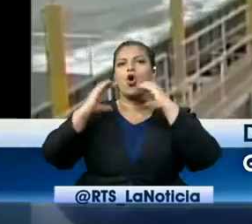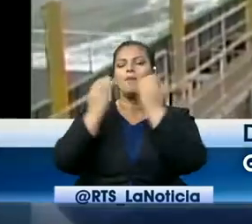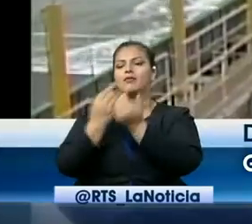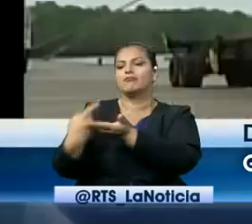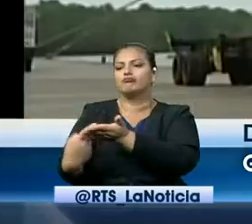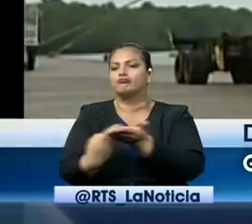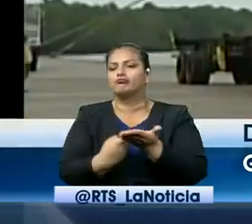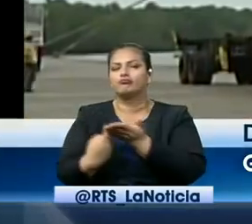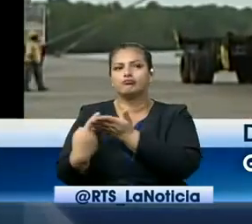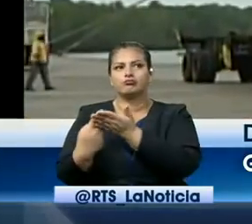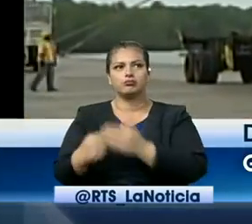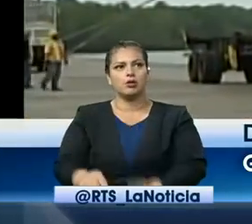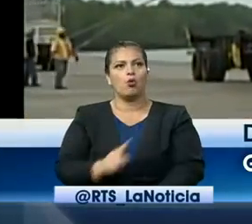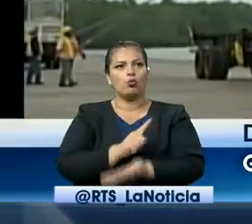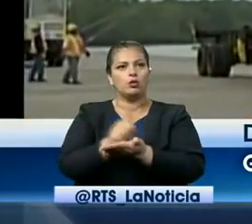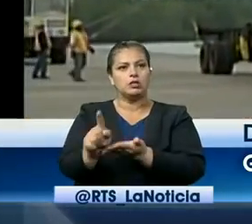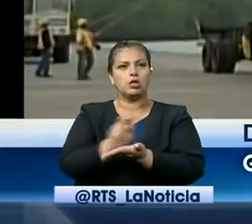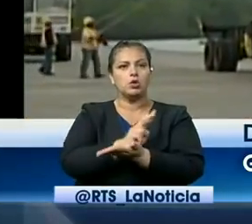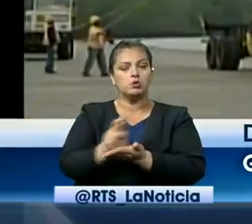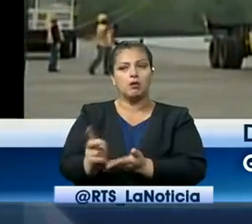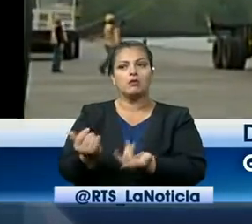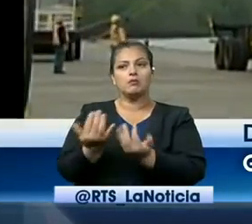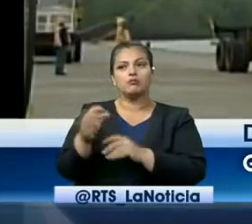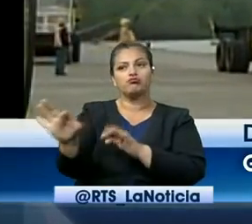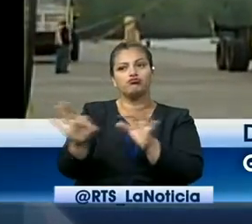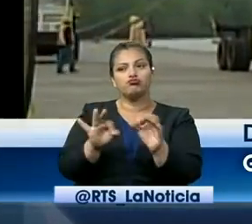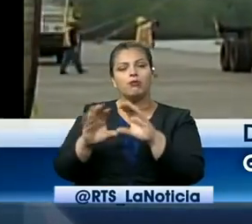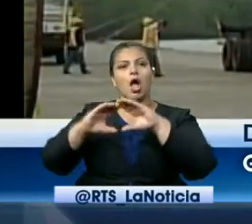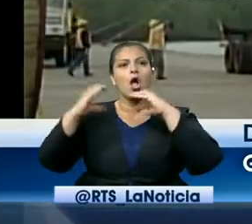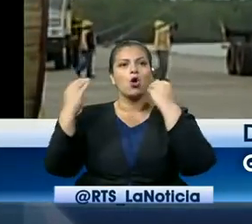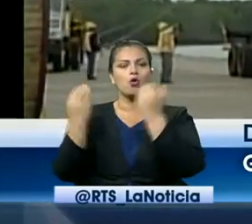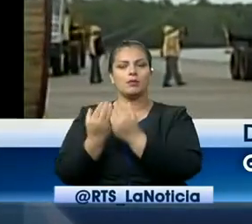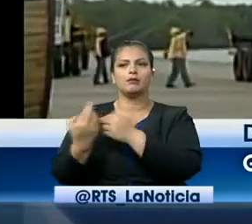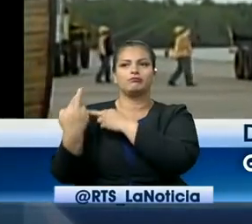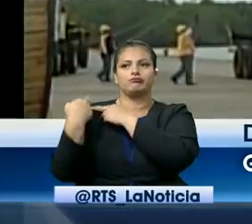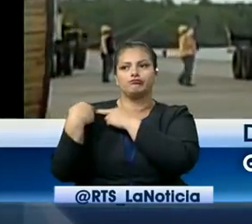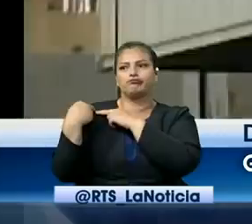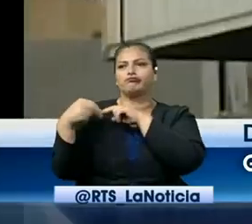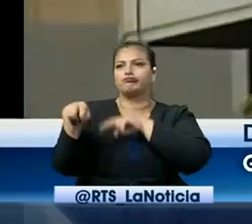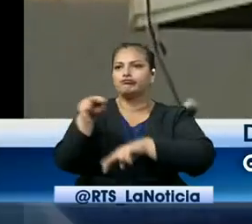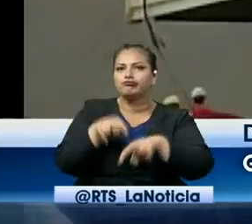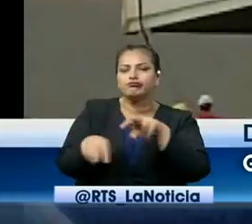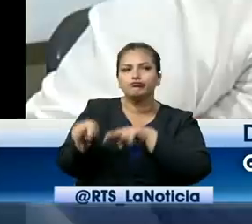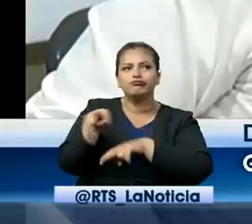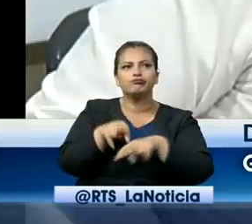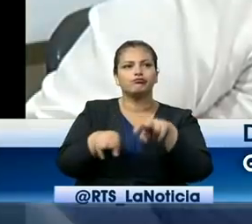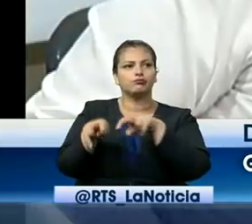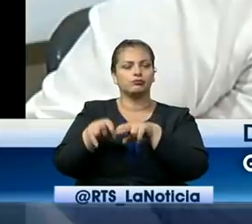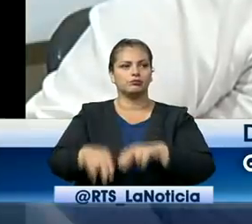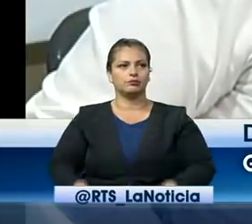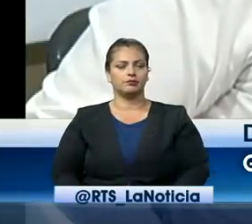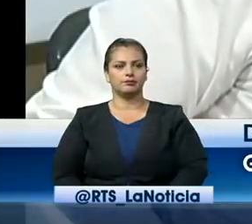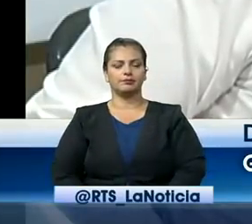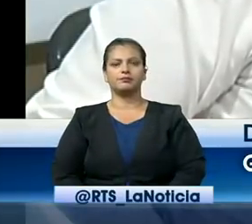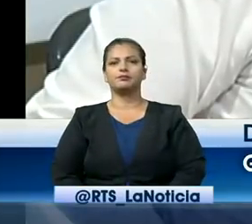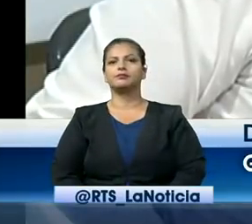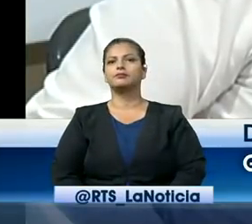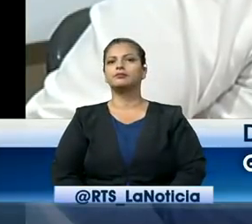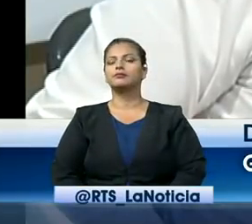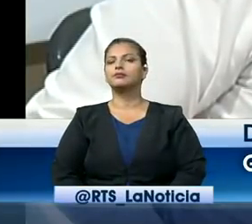días luego de eso el municipio convocará al concurso de licitación de esta obra ese concurso